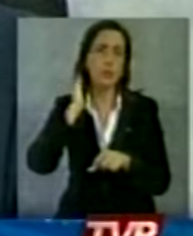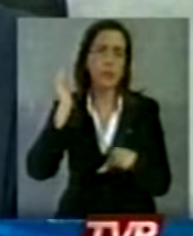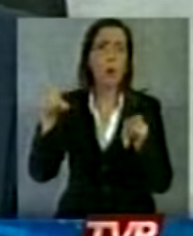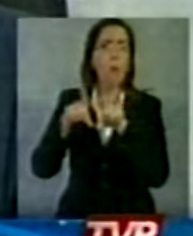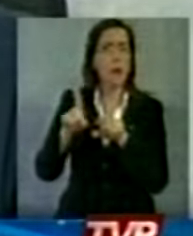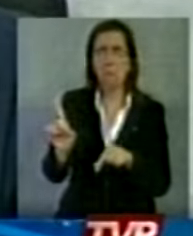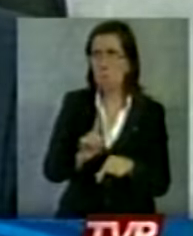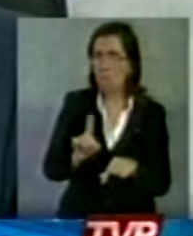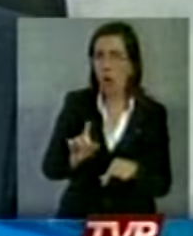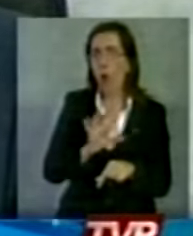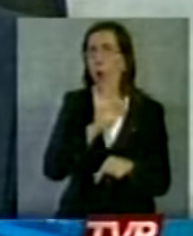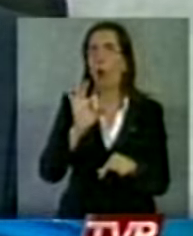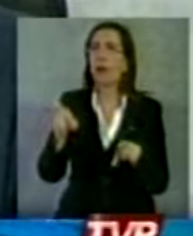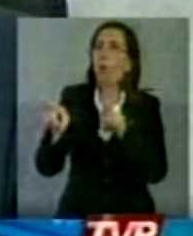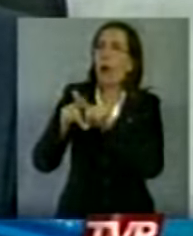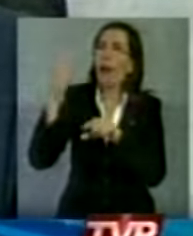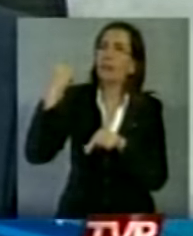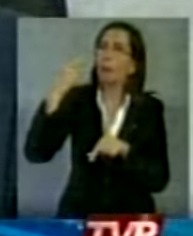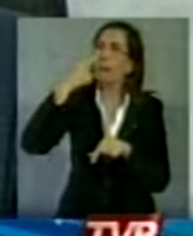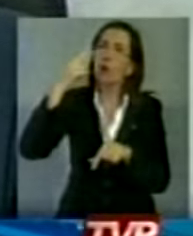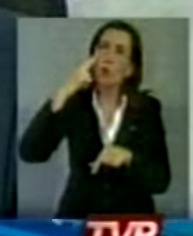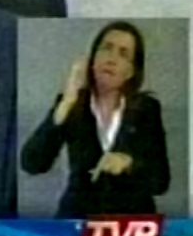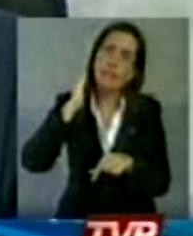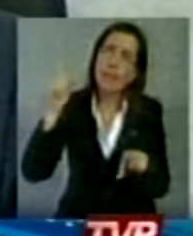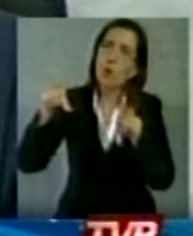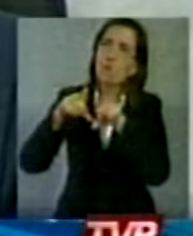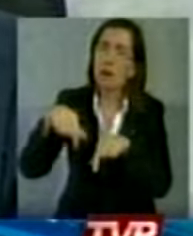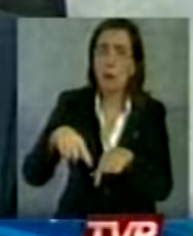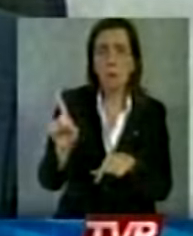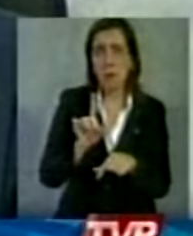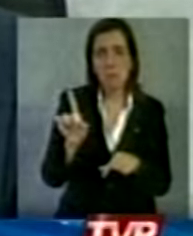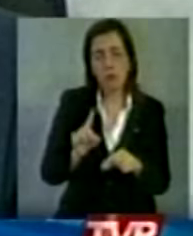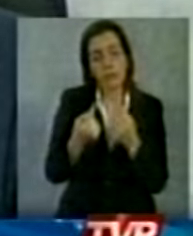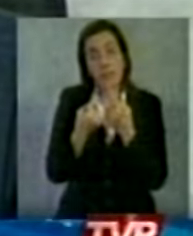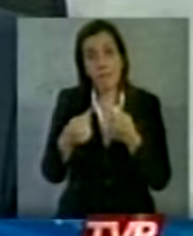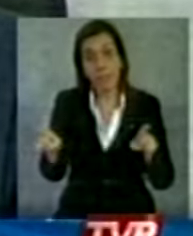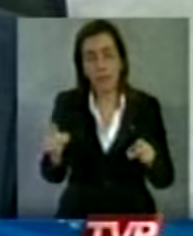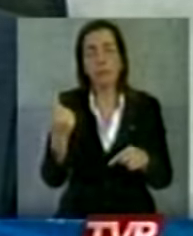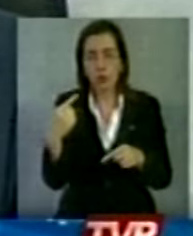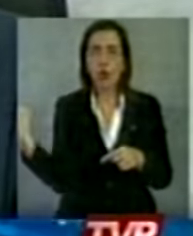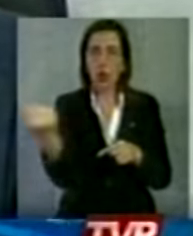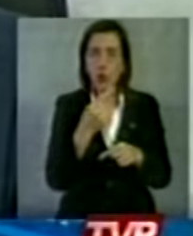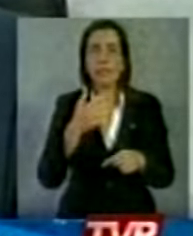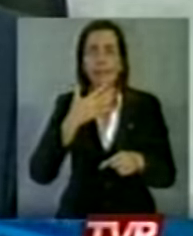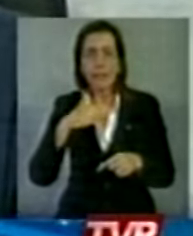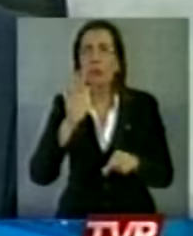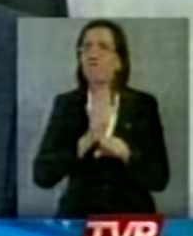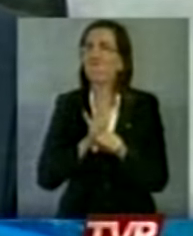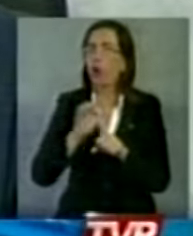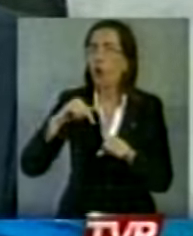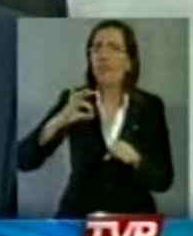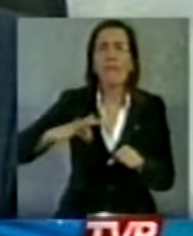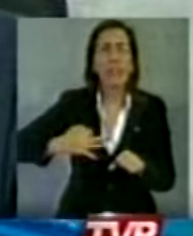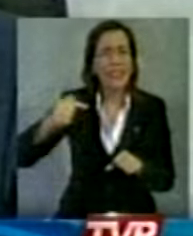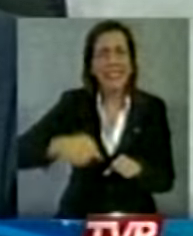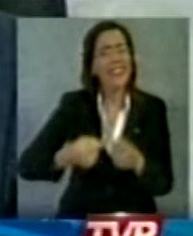las guerras europeas de 1916. En varios sentidos, vivimos